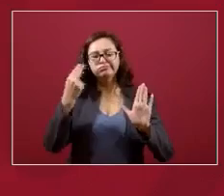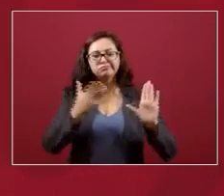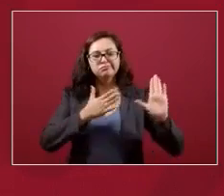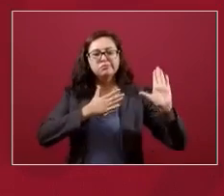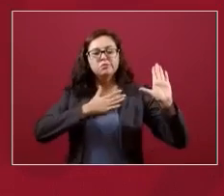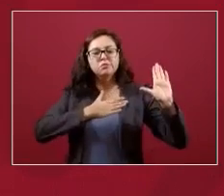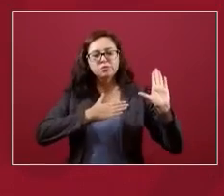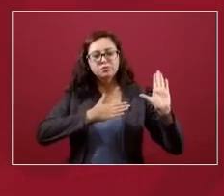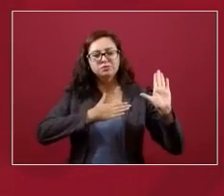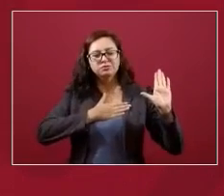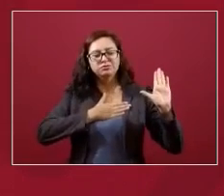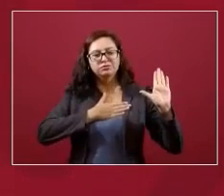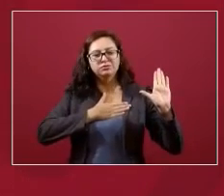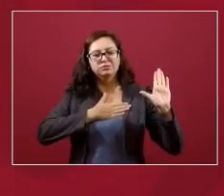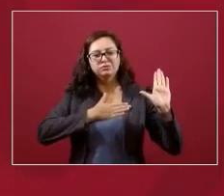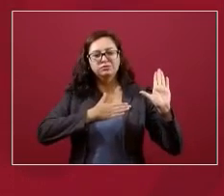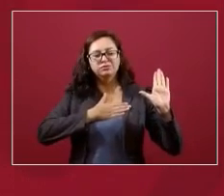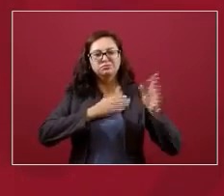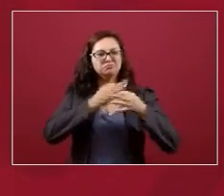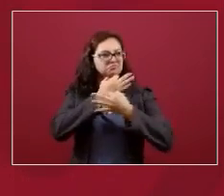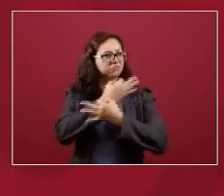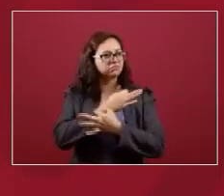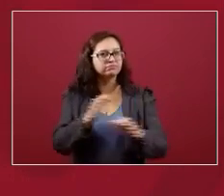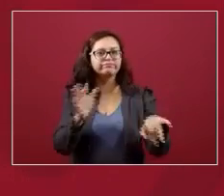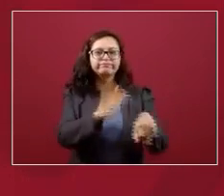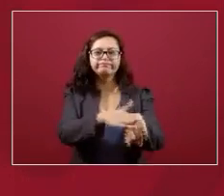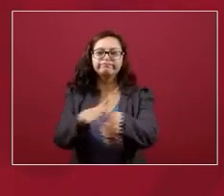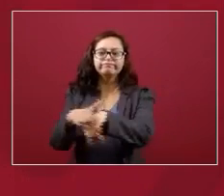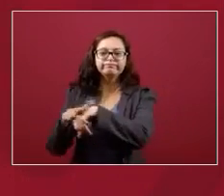voy a hacer ese compromiso público.